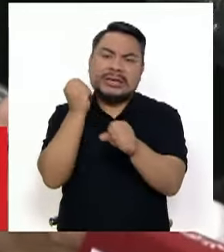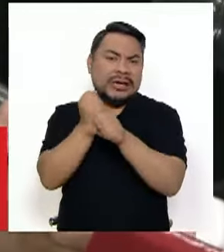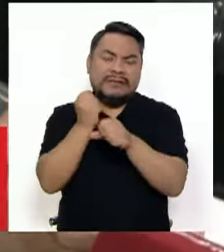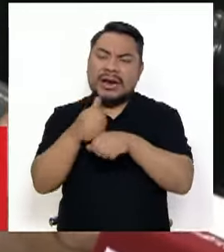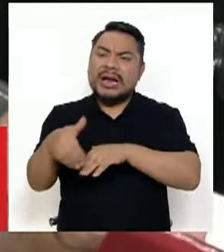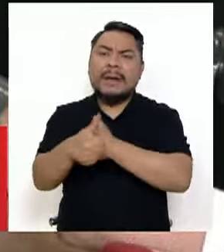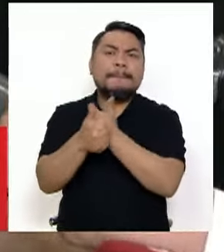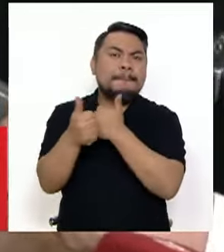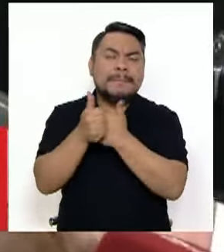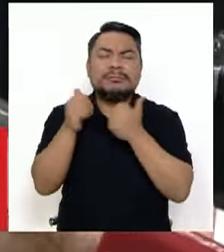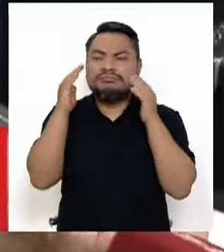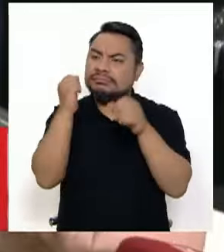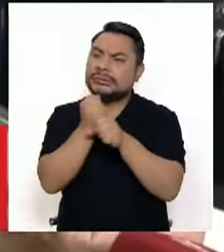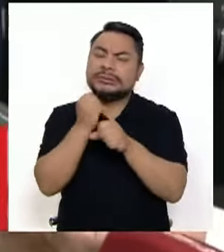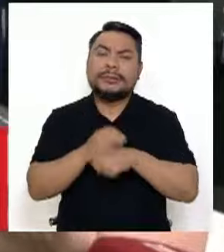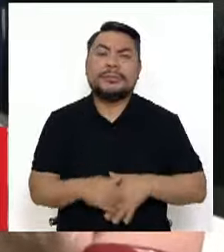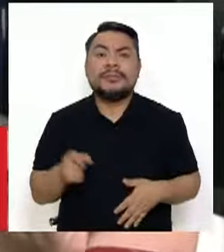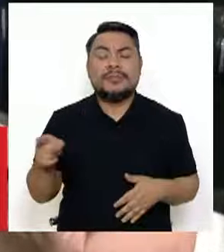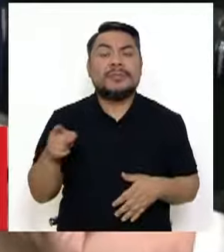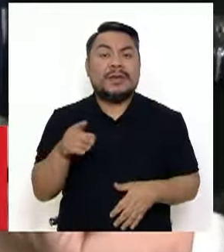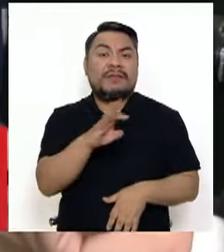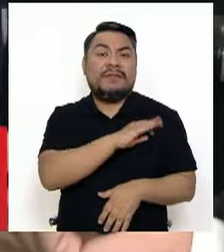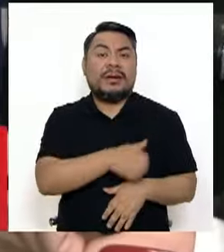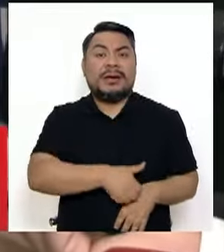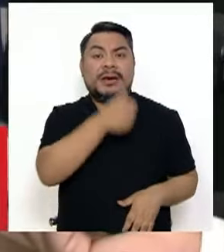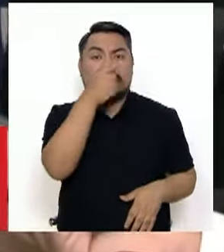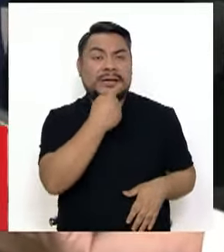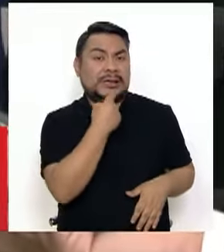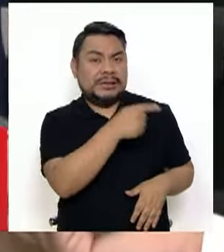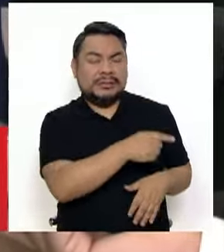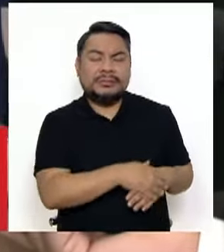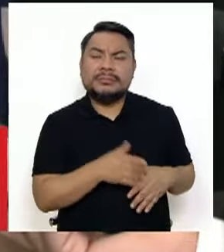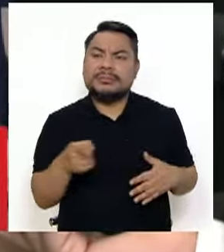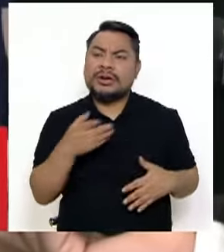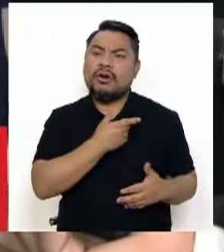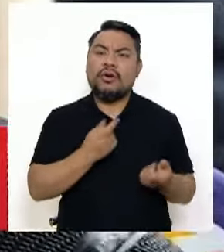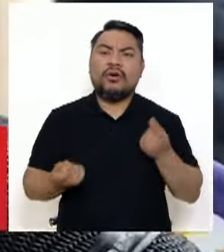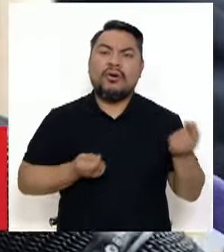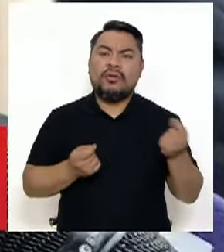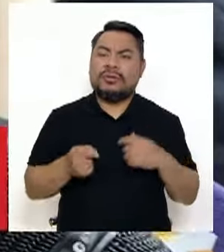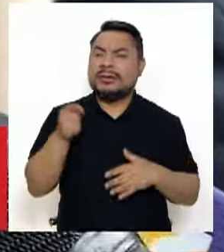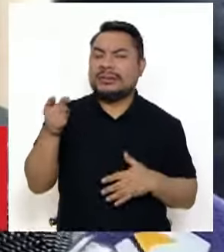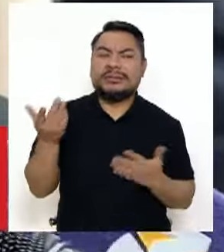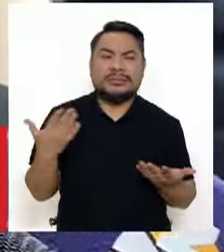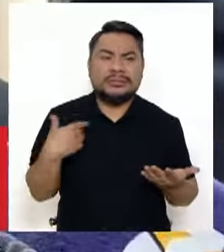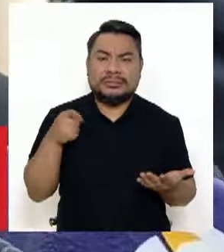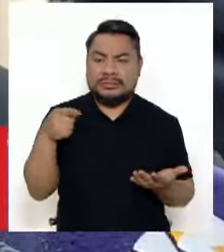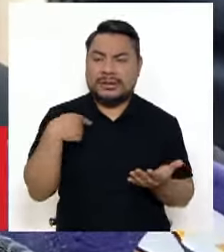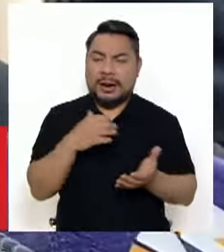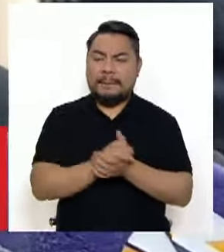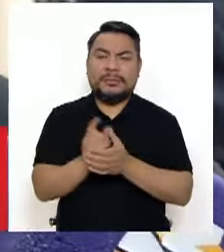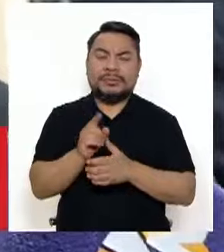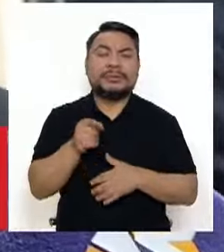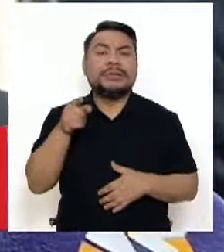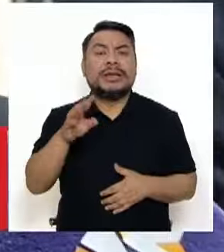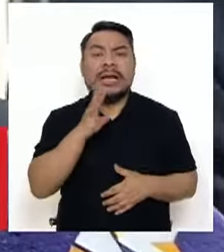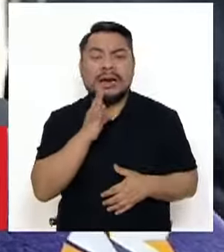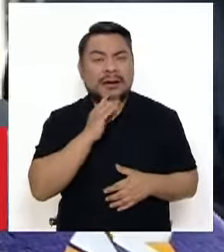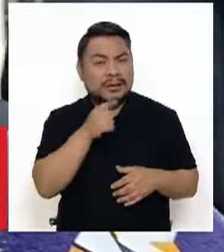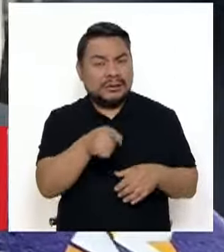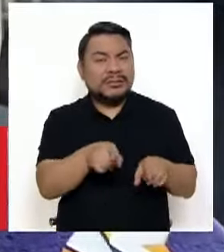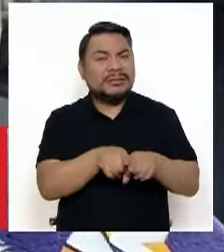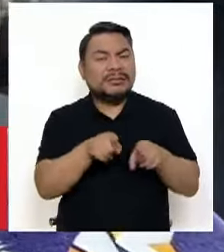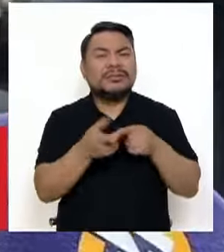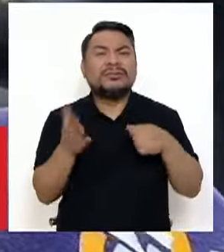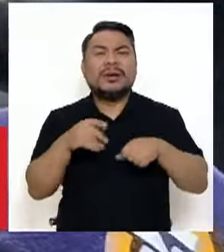organizado, luego de que el fiscal de la Nación, Juan Carlos Villena, dijera que el gobierno no es su amigo. También cuestionó la liberación de delincuentes